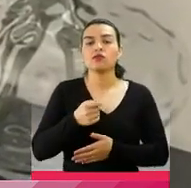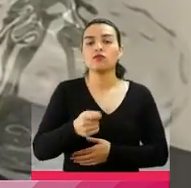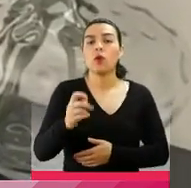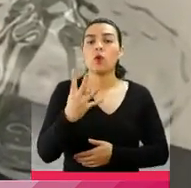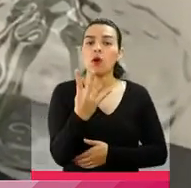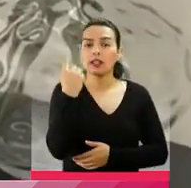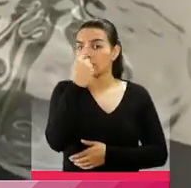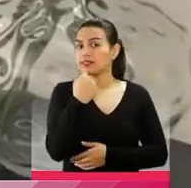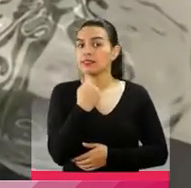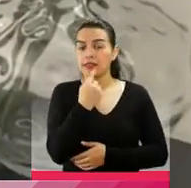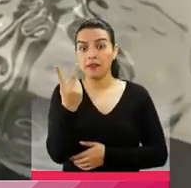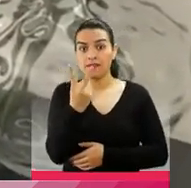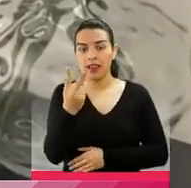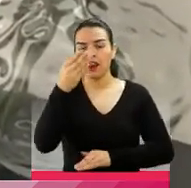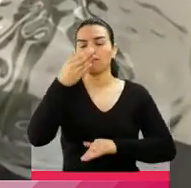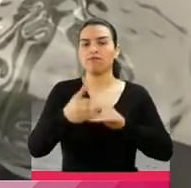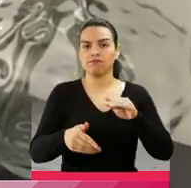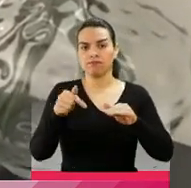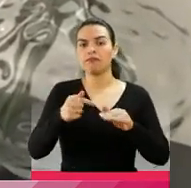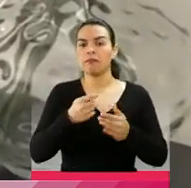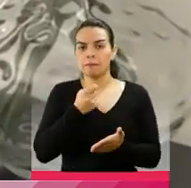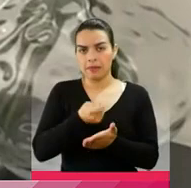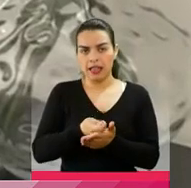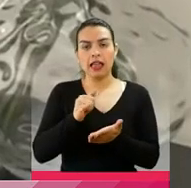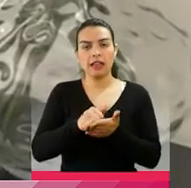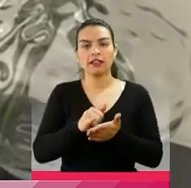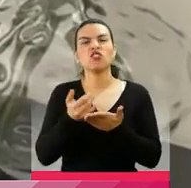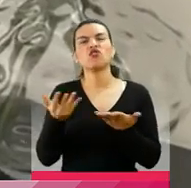2020, para lo cual pueden ingresar a